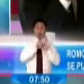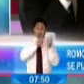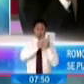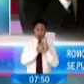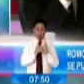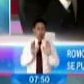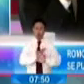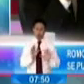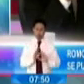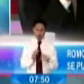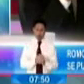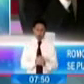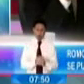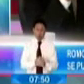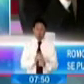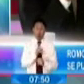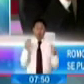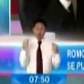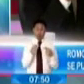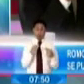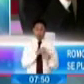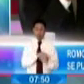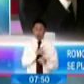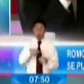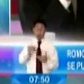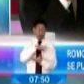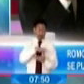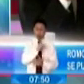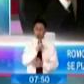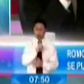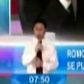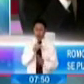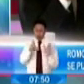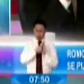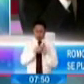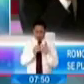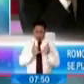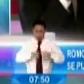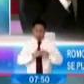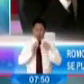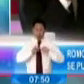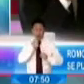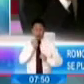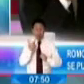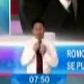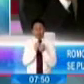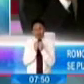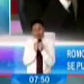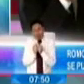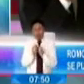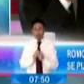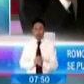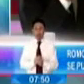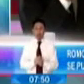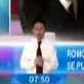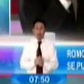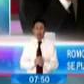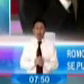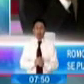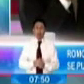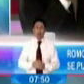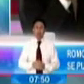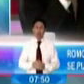ley, que no contradicen, que no distorsionan lo básico de la ley, que nos permiten hacer algunas mejoras y esperamos que sean bien recibidas en la